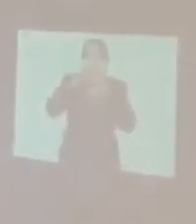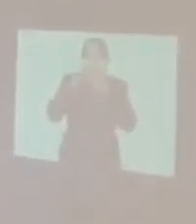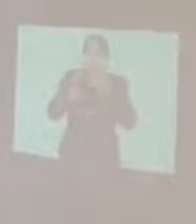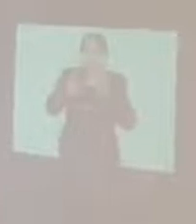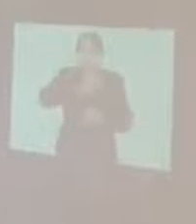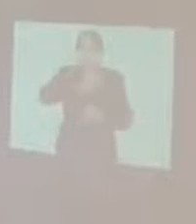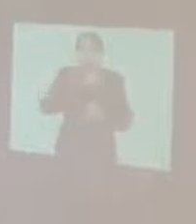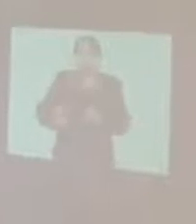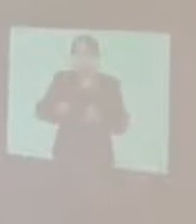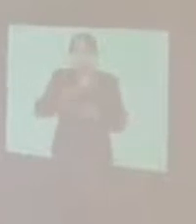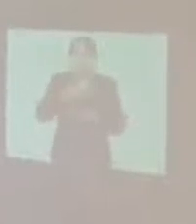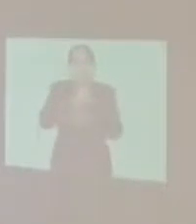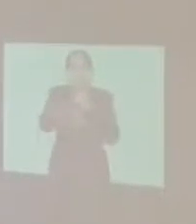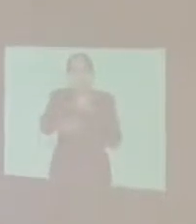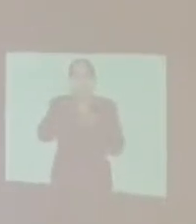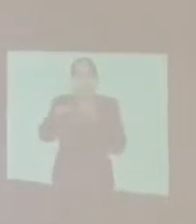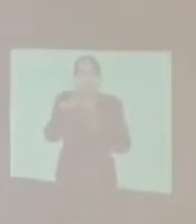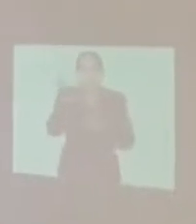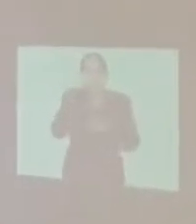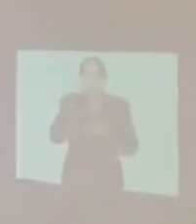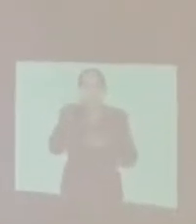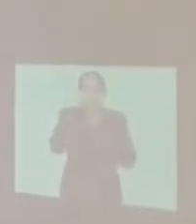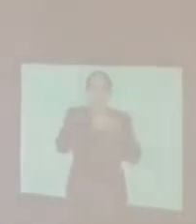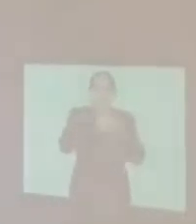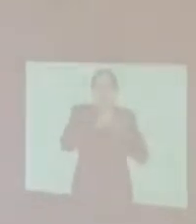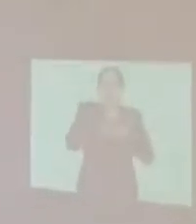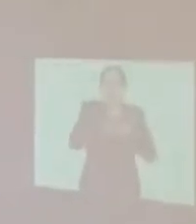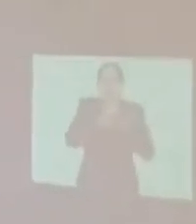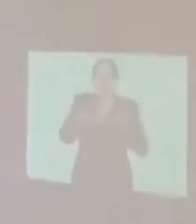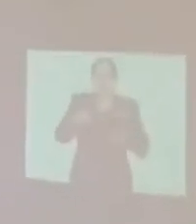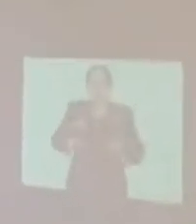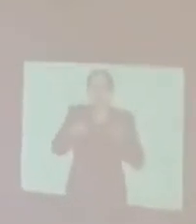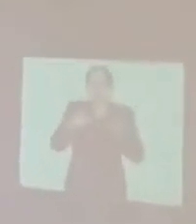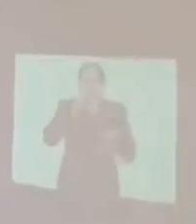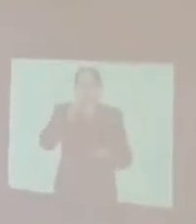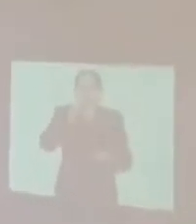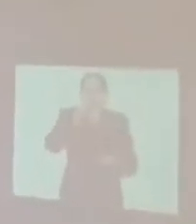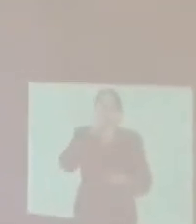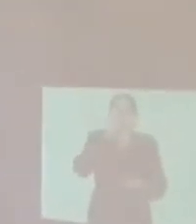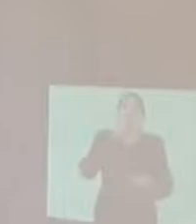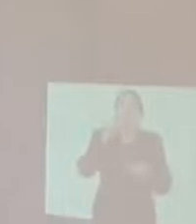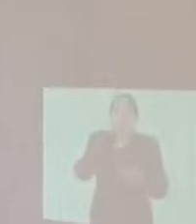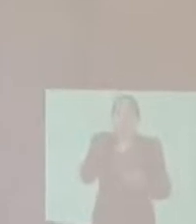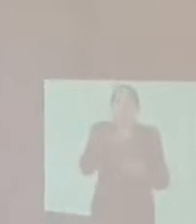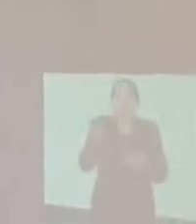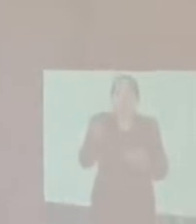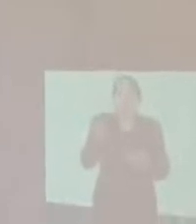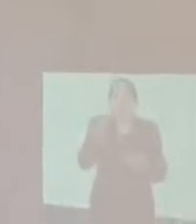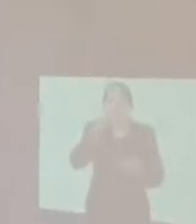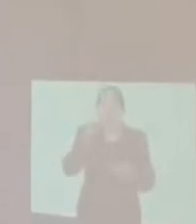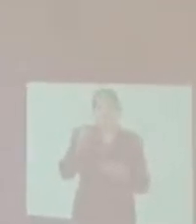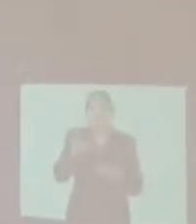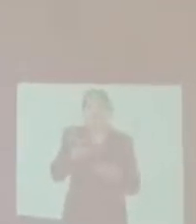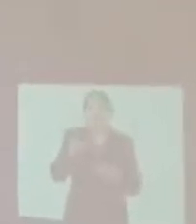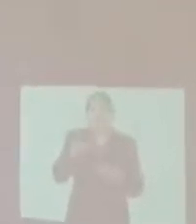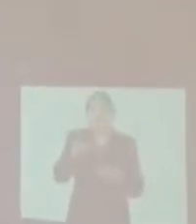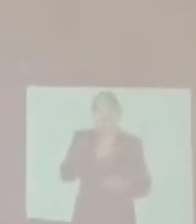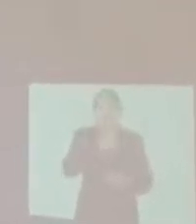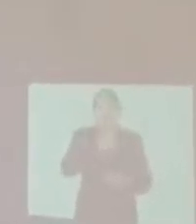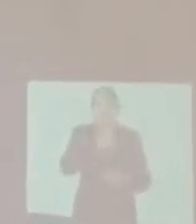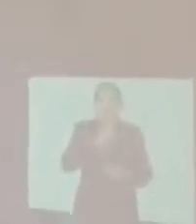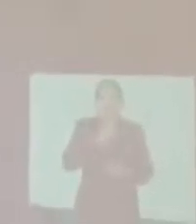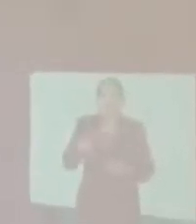tener acceso, para poder desarrollar una vida digna y sin carencias, una vida feliz. A